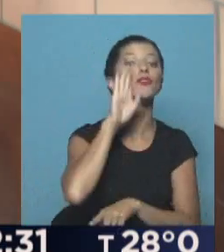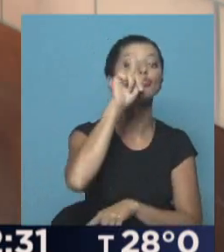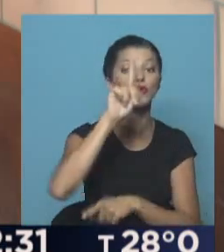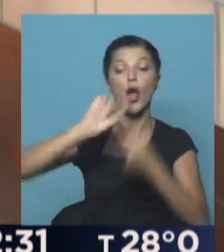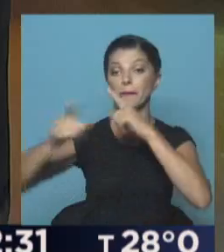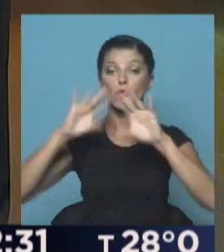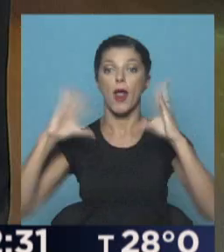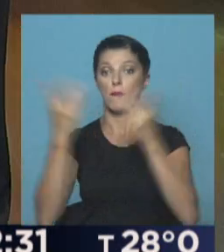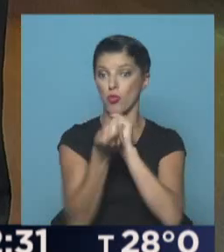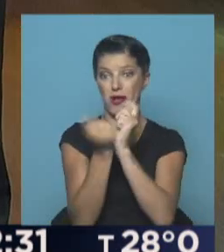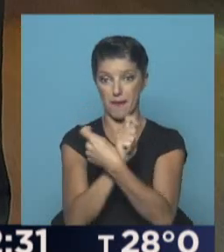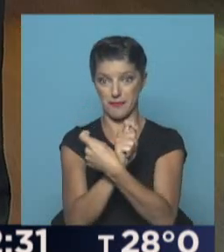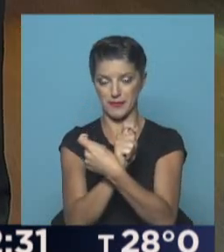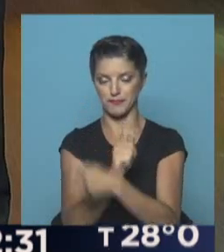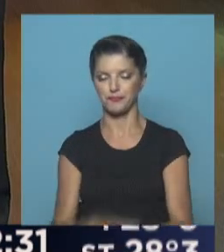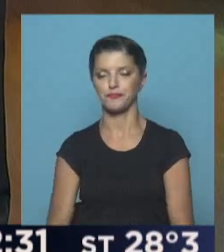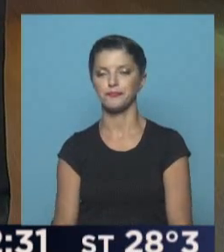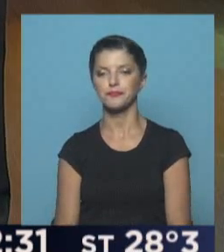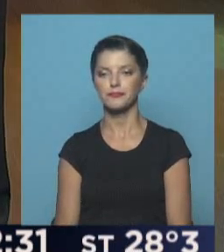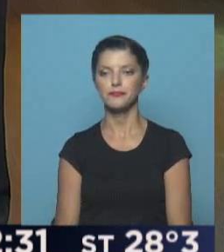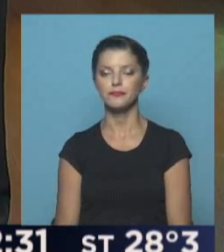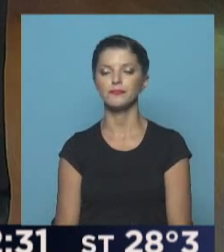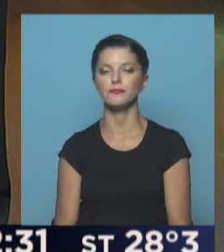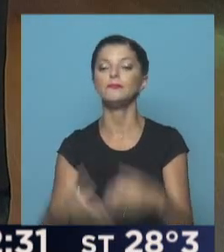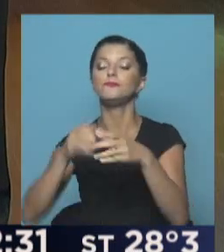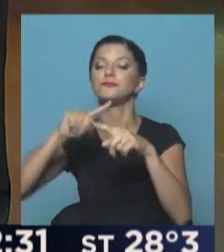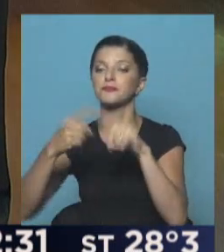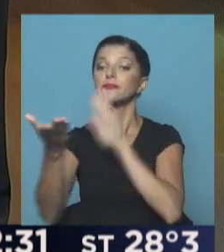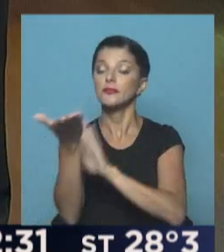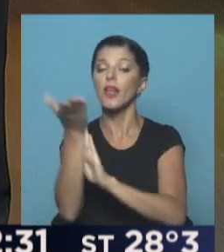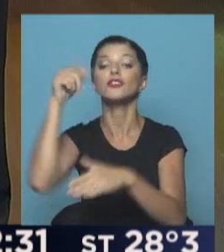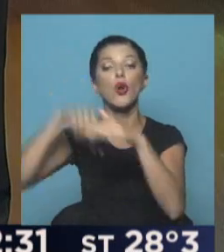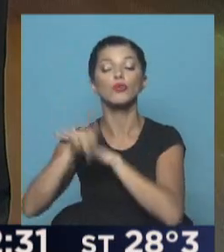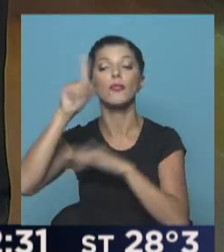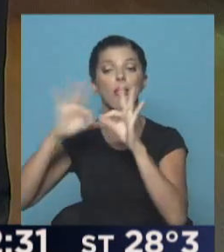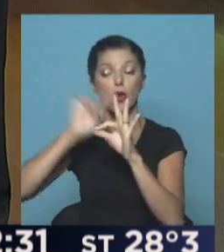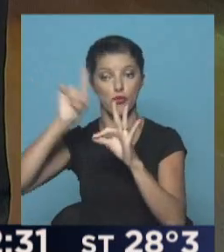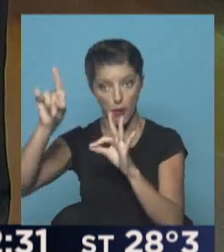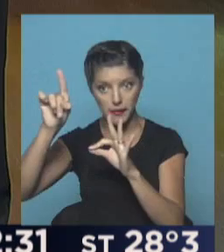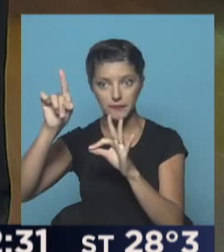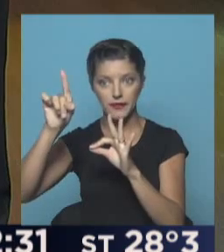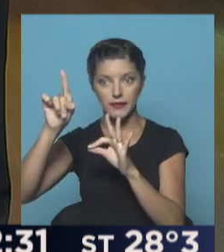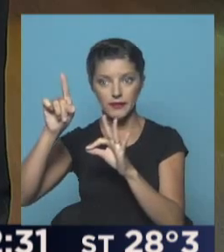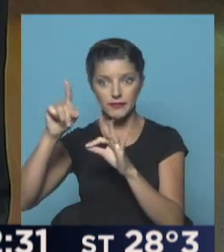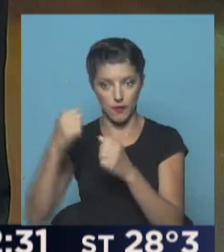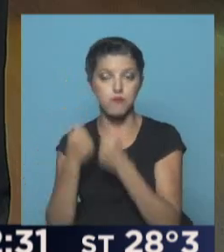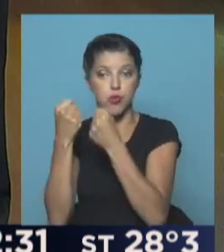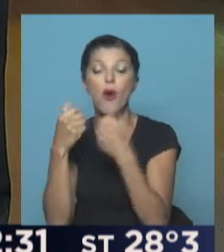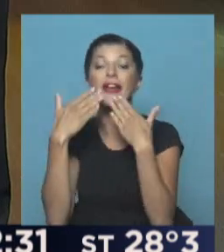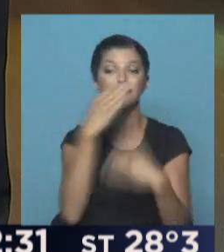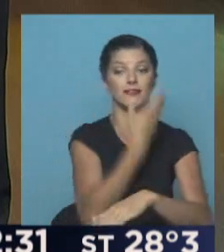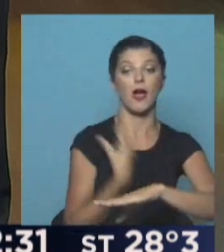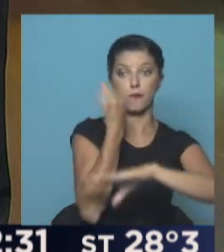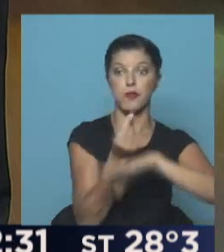relación con el mundo. Y la ultraderecha europea ha cobrado bríos gracias al ascenso de Donald Trump. Se han reunido en